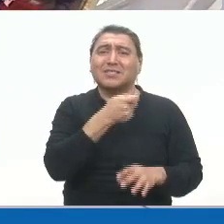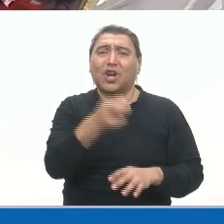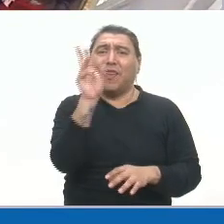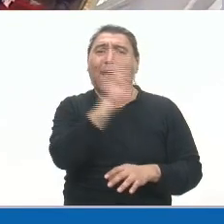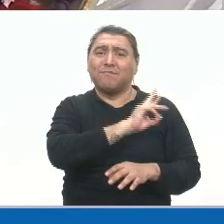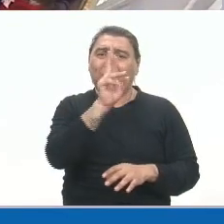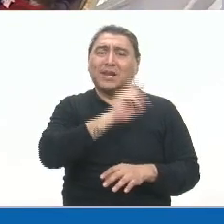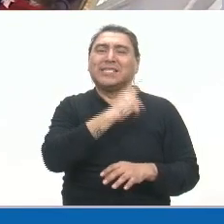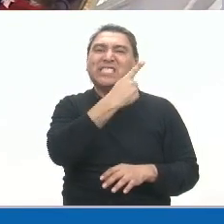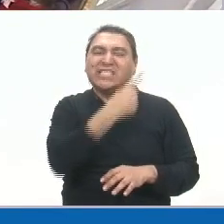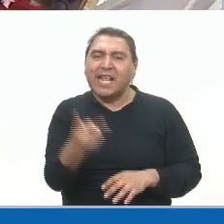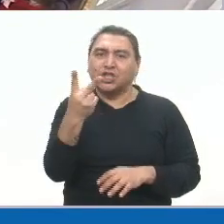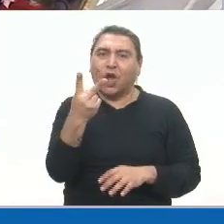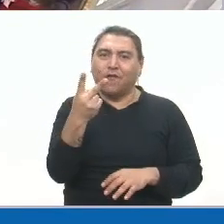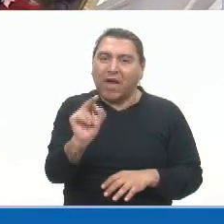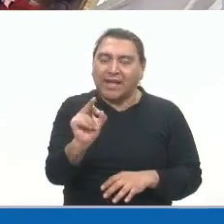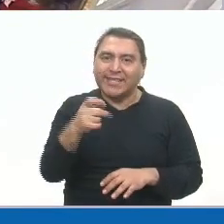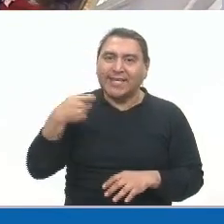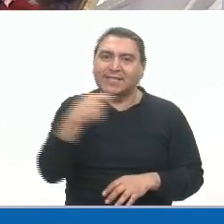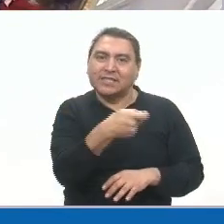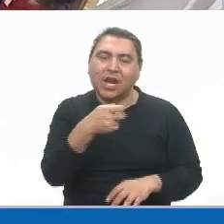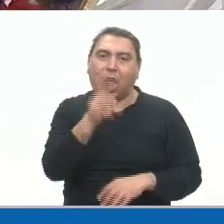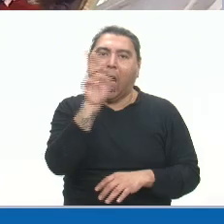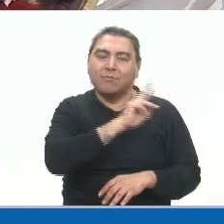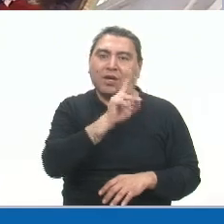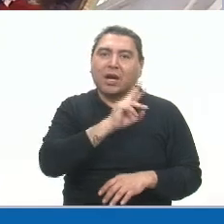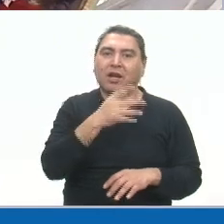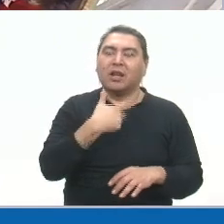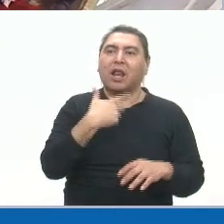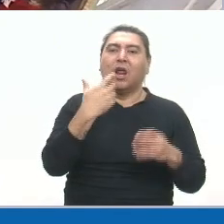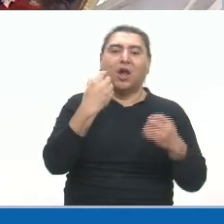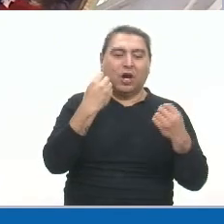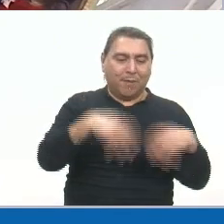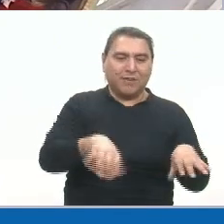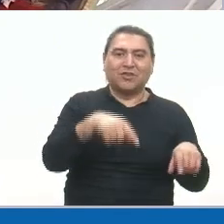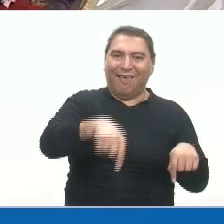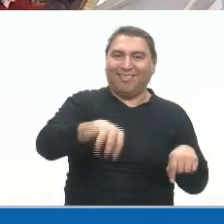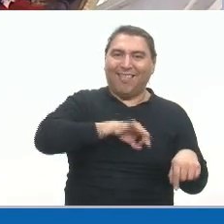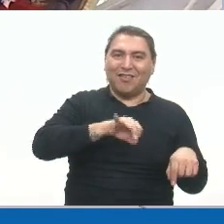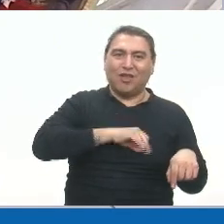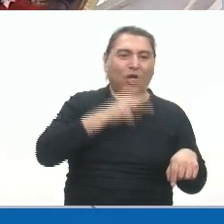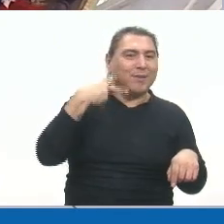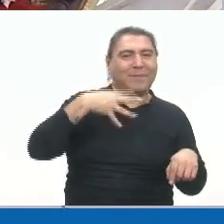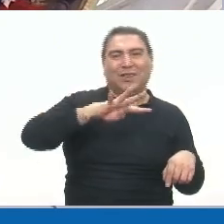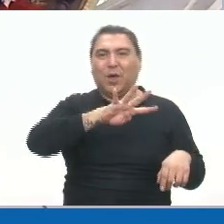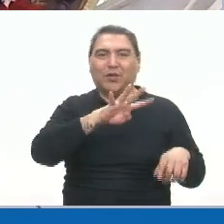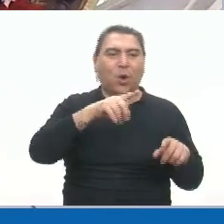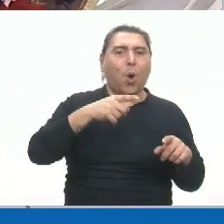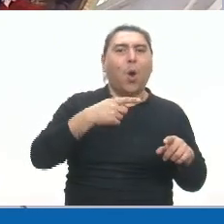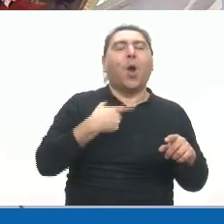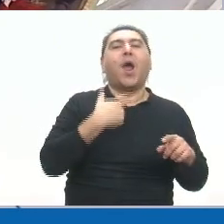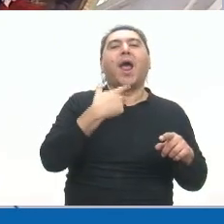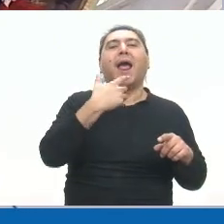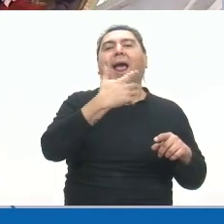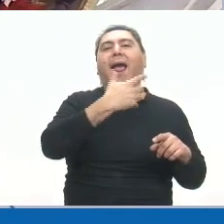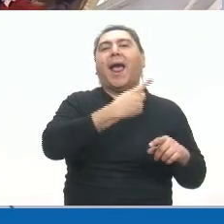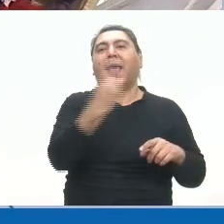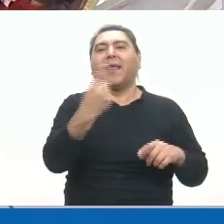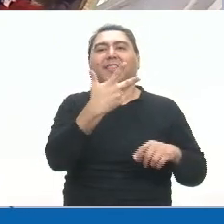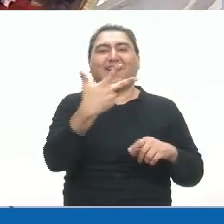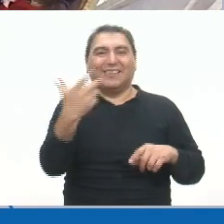120 femicidios en lo que va del 2024 un femicidio cada 36